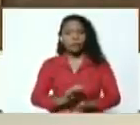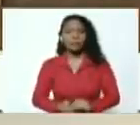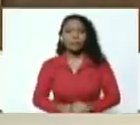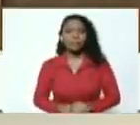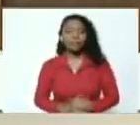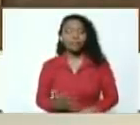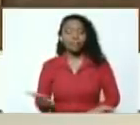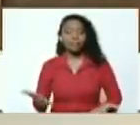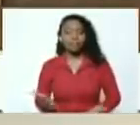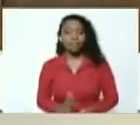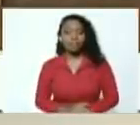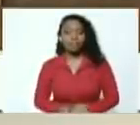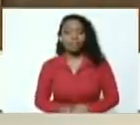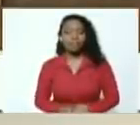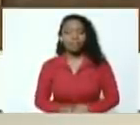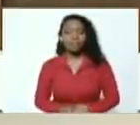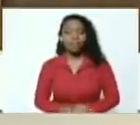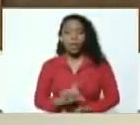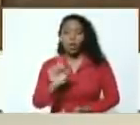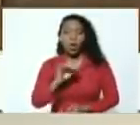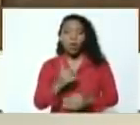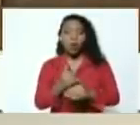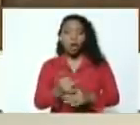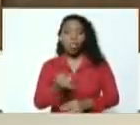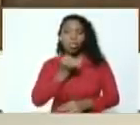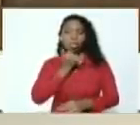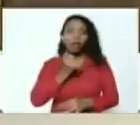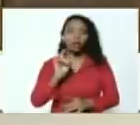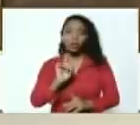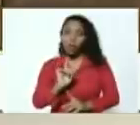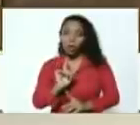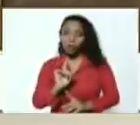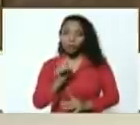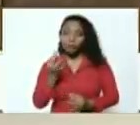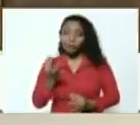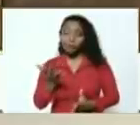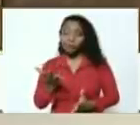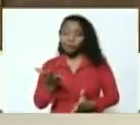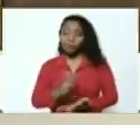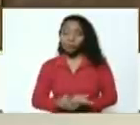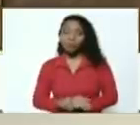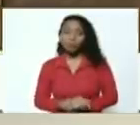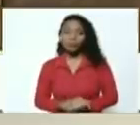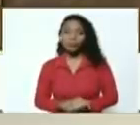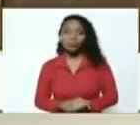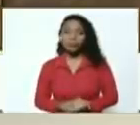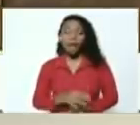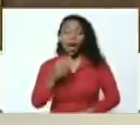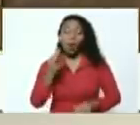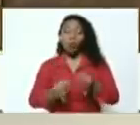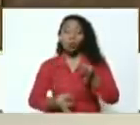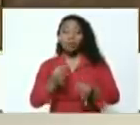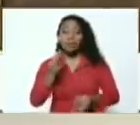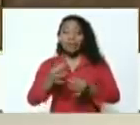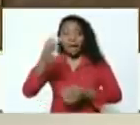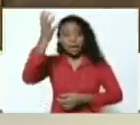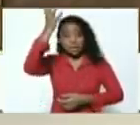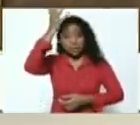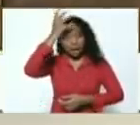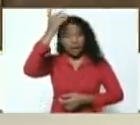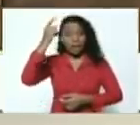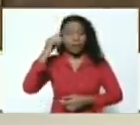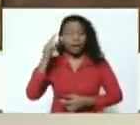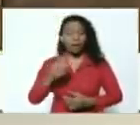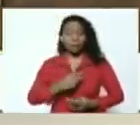¿Ah? No es casualidad, ¿verdad, general Pérez Arcay? La justicia, la reina de las